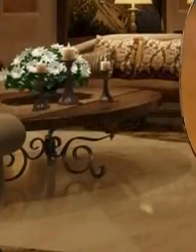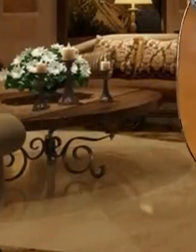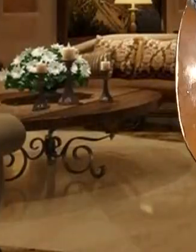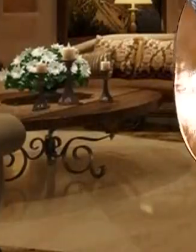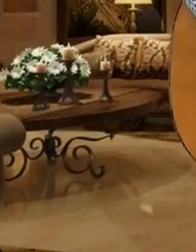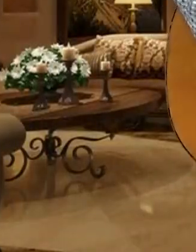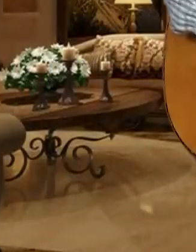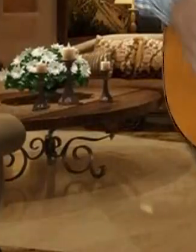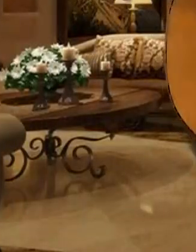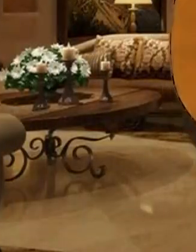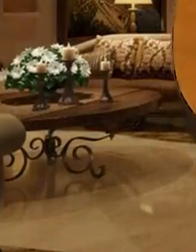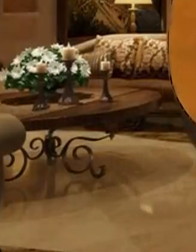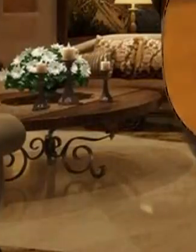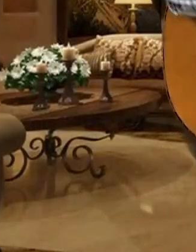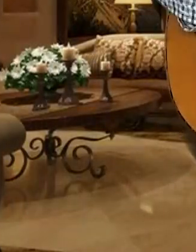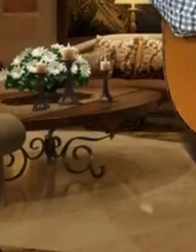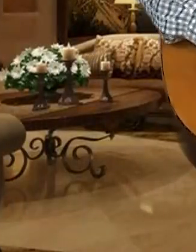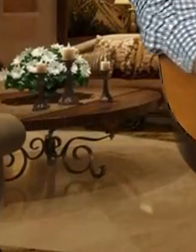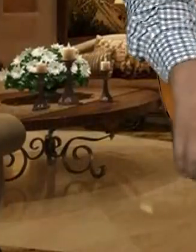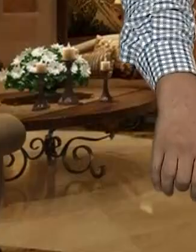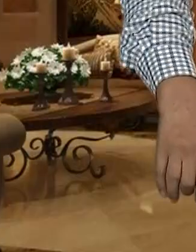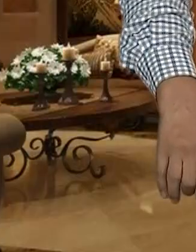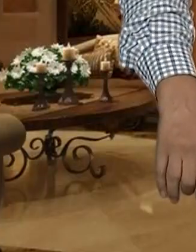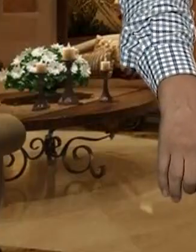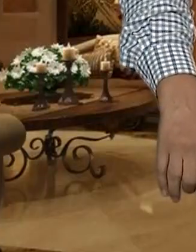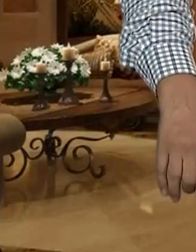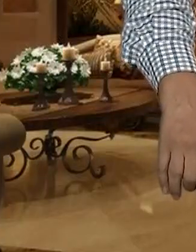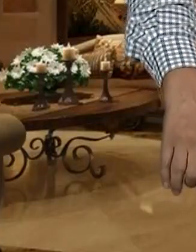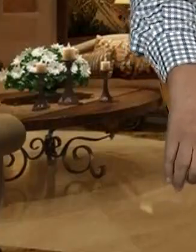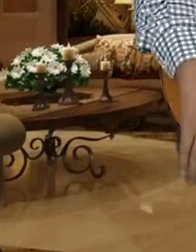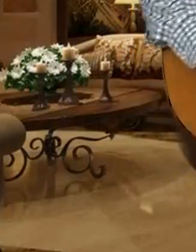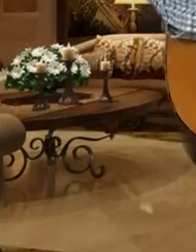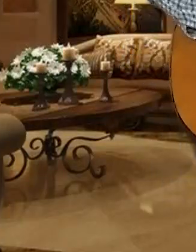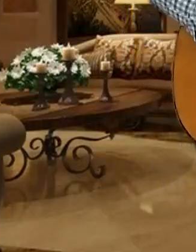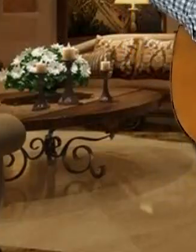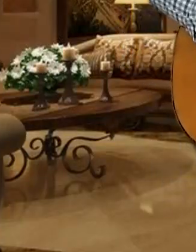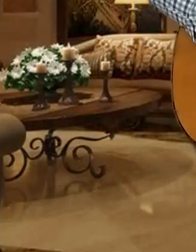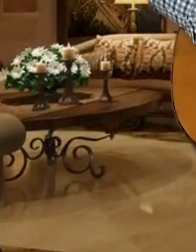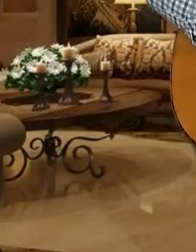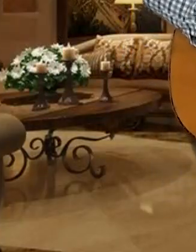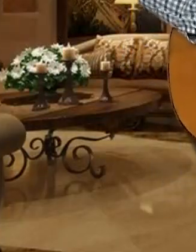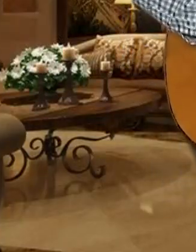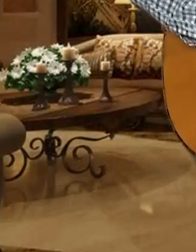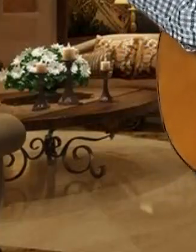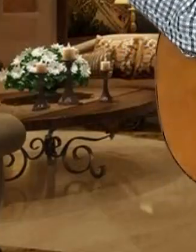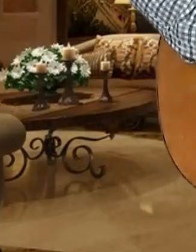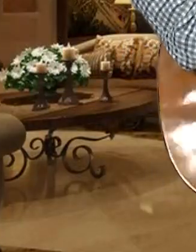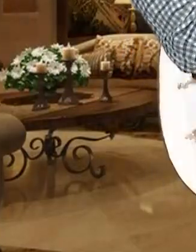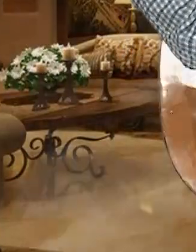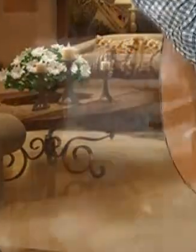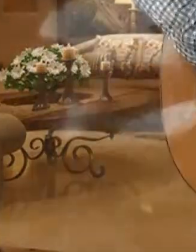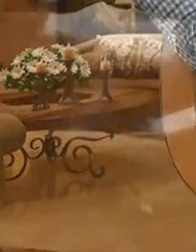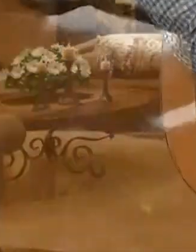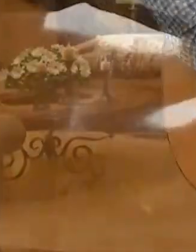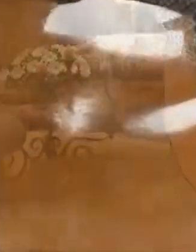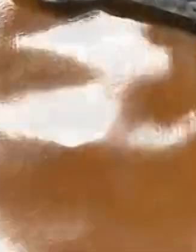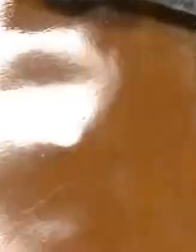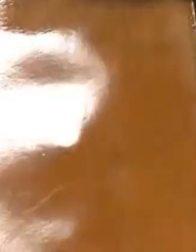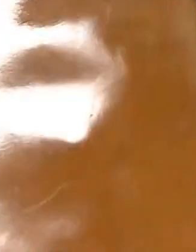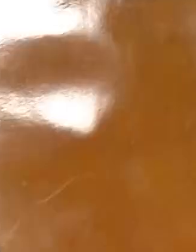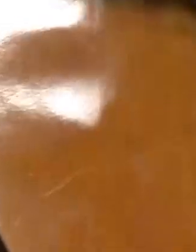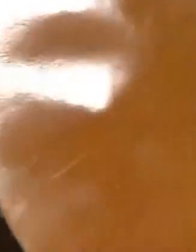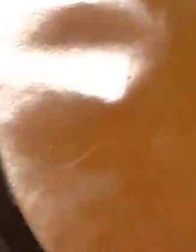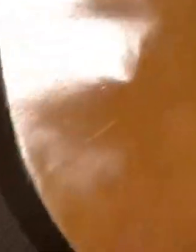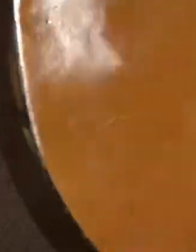pobre que otra cosa puedo dar. Pasarán más de 1000 años, que se